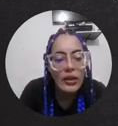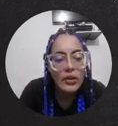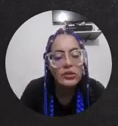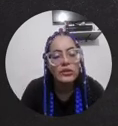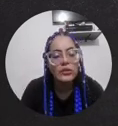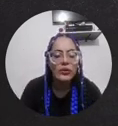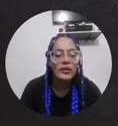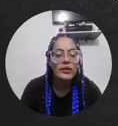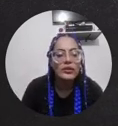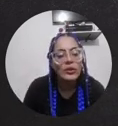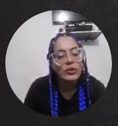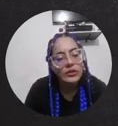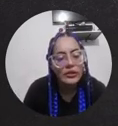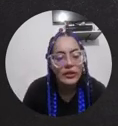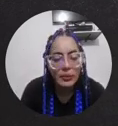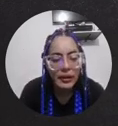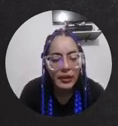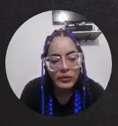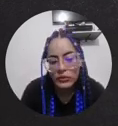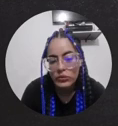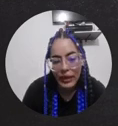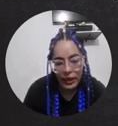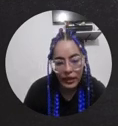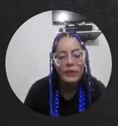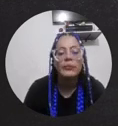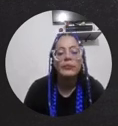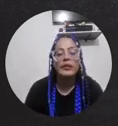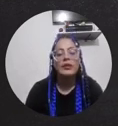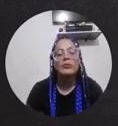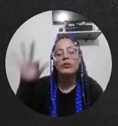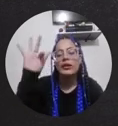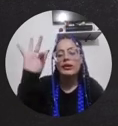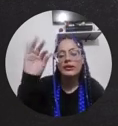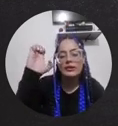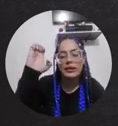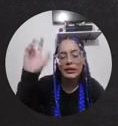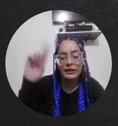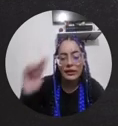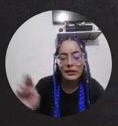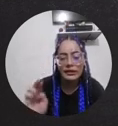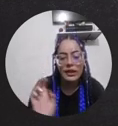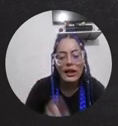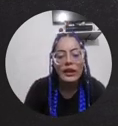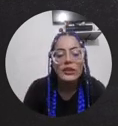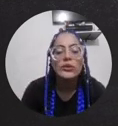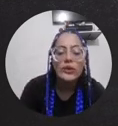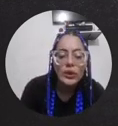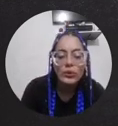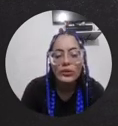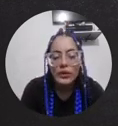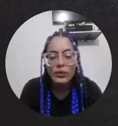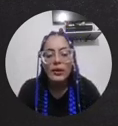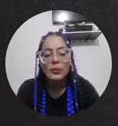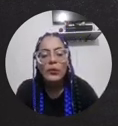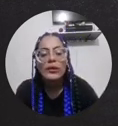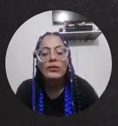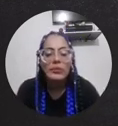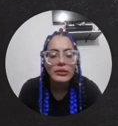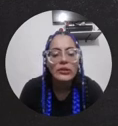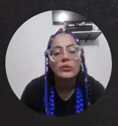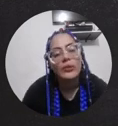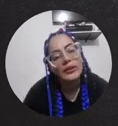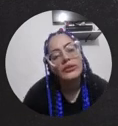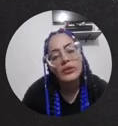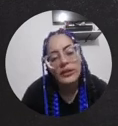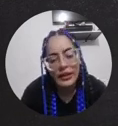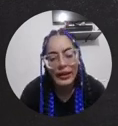que consiste en una obligación incondicional de pagar una suma de dinero. Tenemos lo que es el TES, que son títulos de deuda públicos